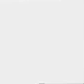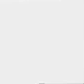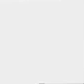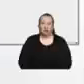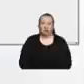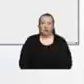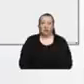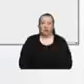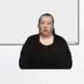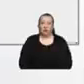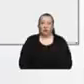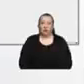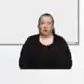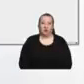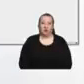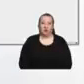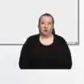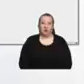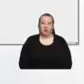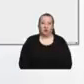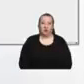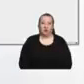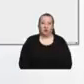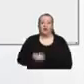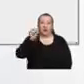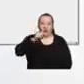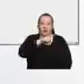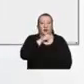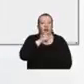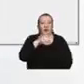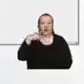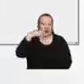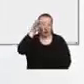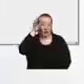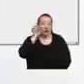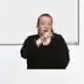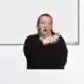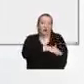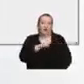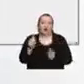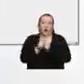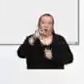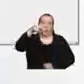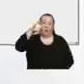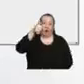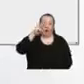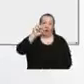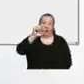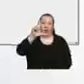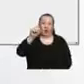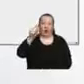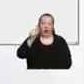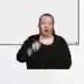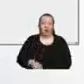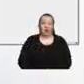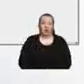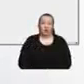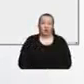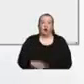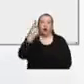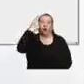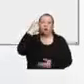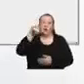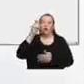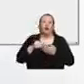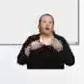es que si actuaba con pamela martínez e incluso él y su hijo están involucran el caso de brecha en pruebas por donde este millón de dólares no existe